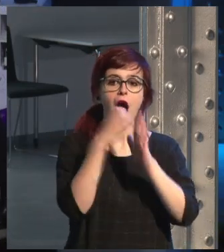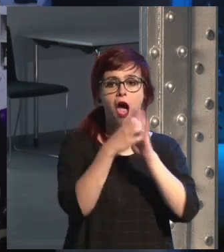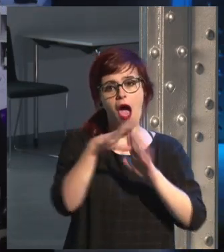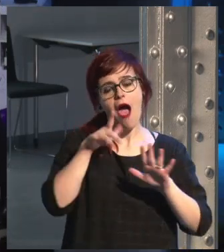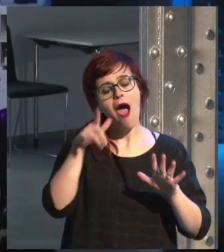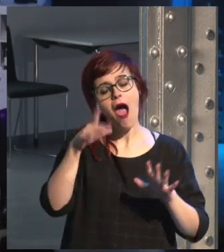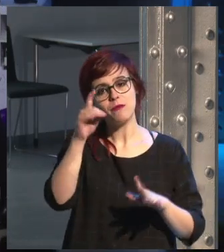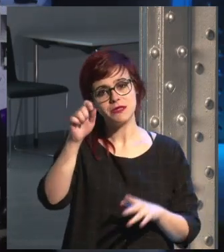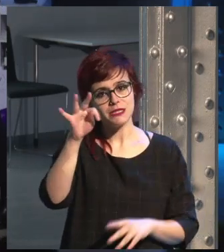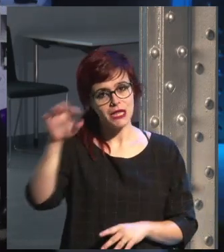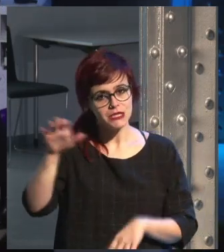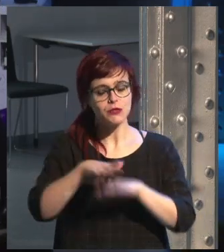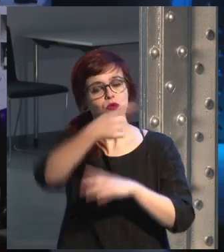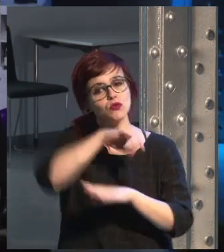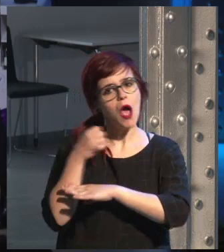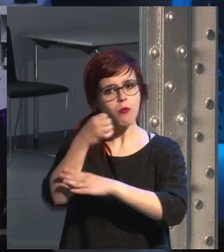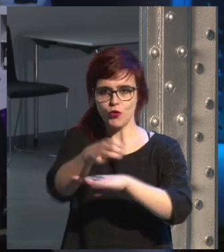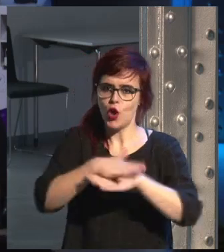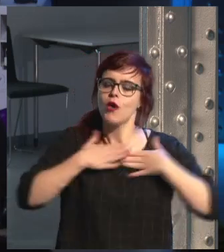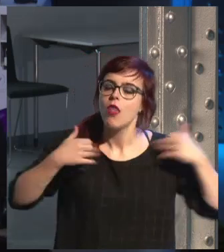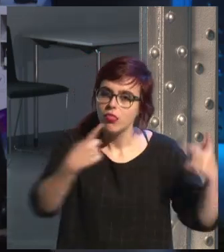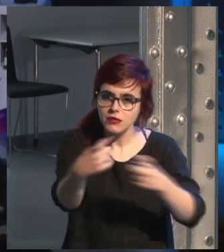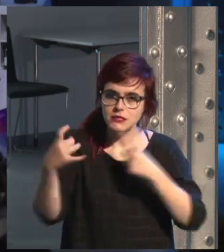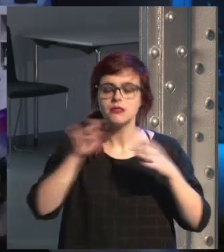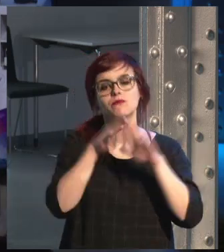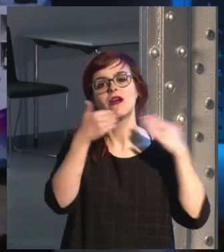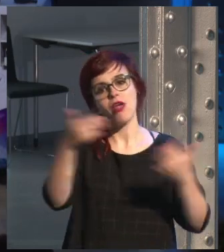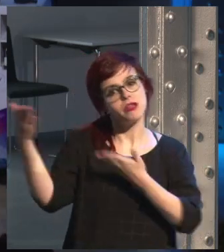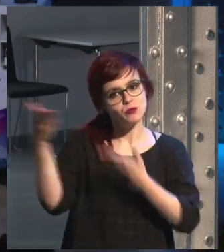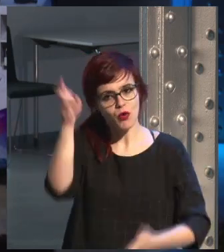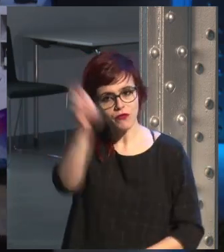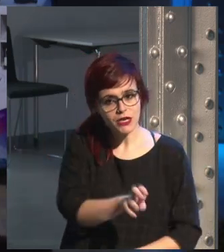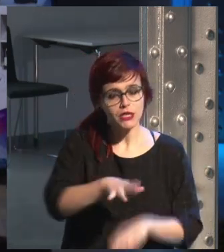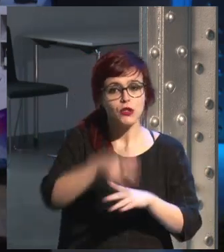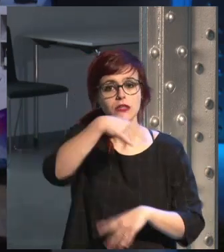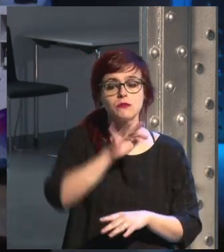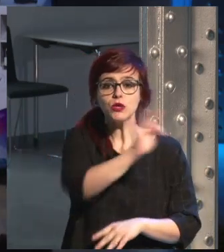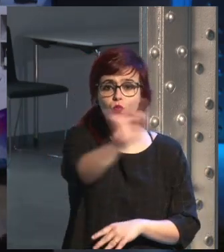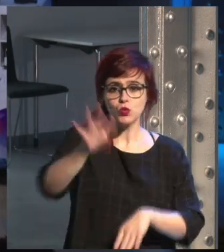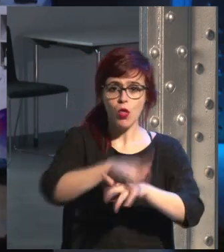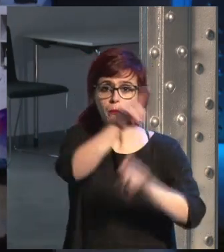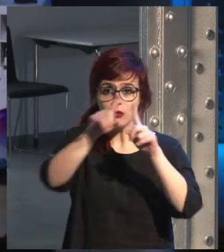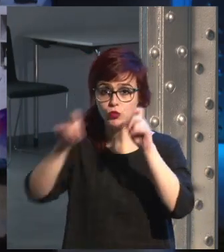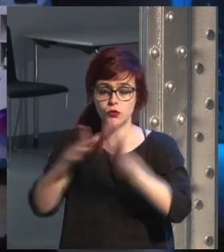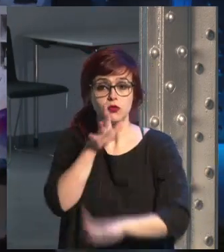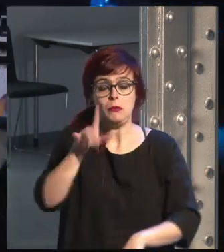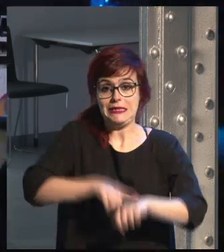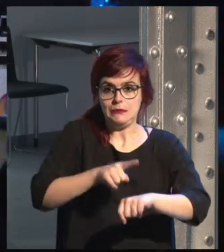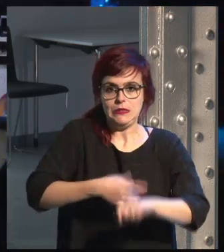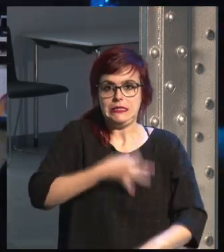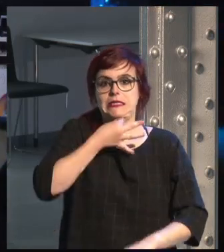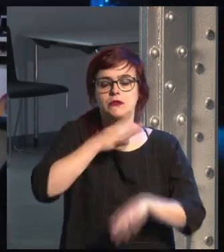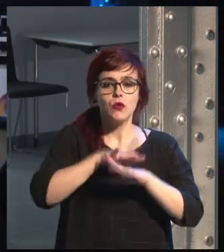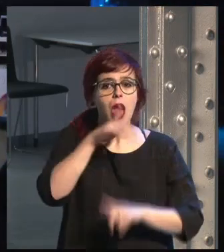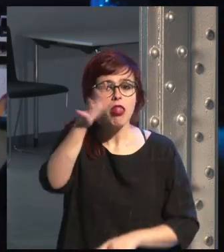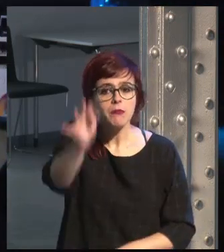que contar con nosotros para todo lo que sea necesario. Muchísimas gracias a los dos por venir. Teníamos un turno de preguntas, pero vamos un poquito mal de